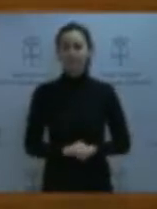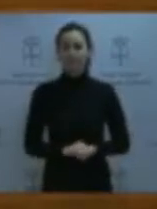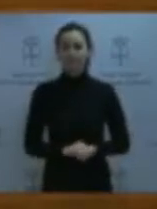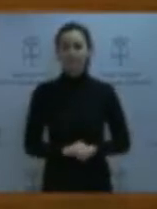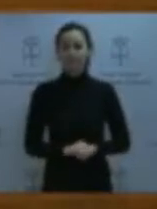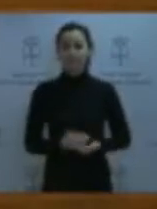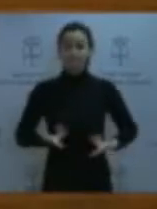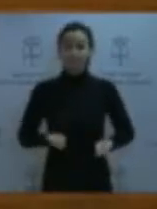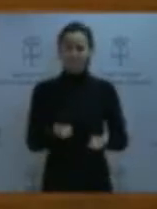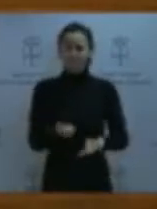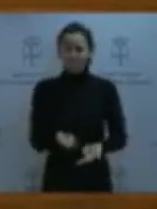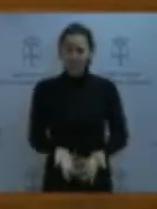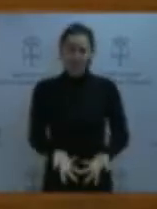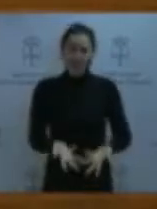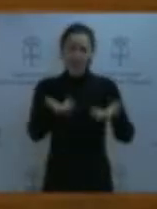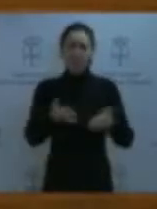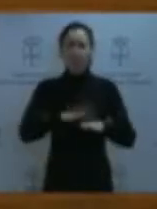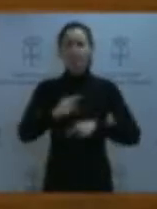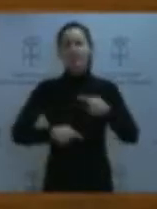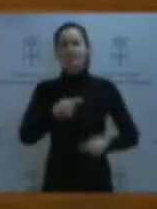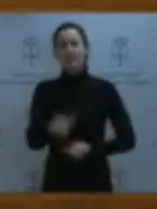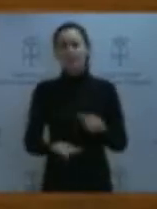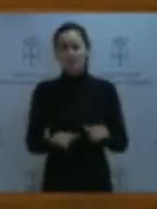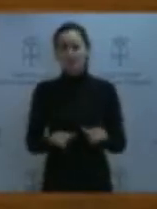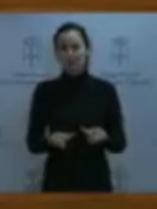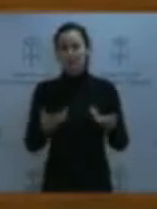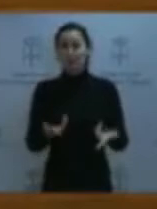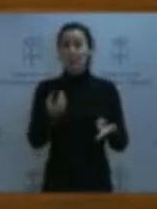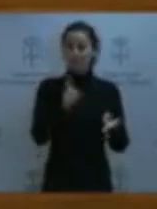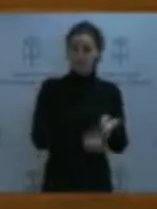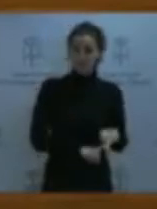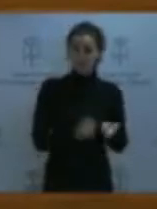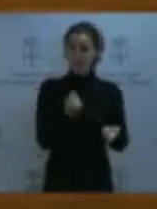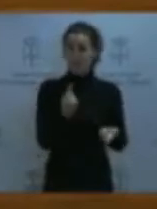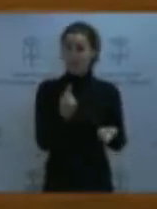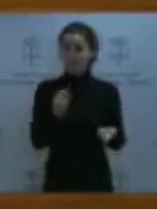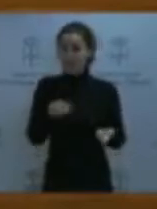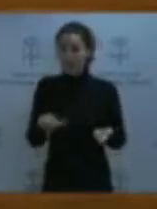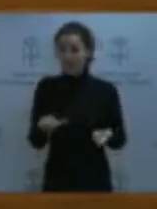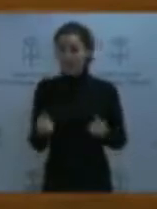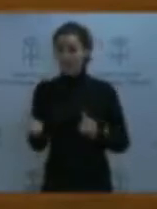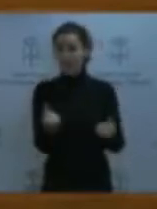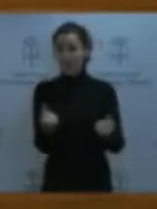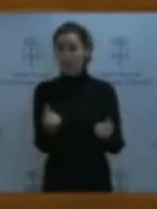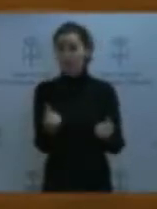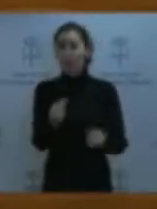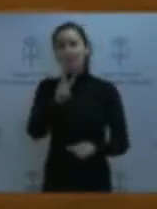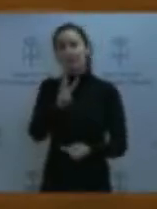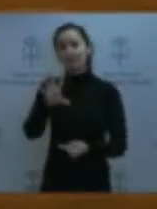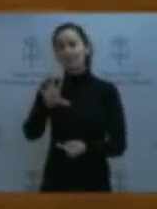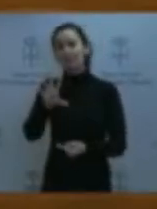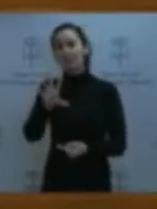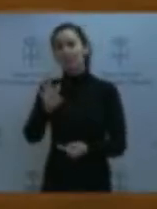Un coste elevado para las familias. Un matrimonio de mileuristas acabarán pagando 350 euros al